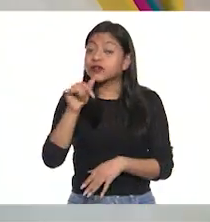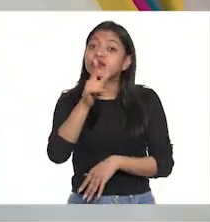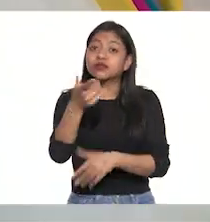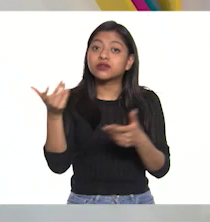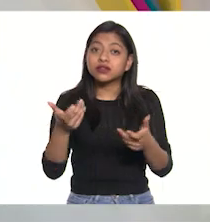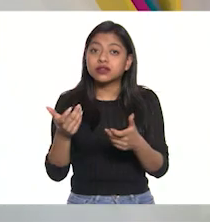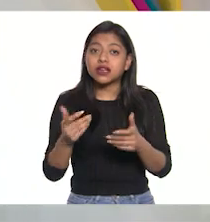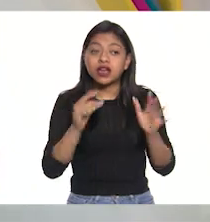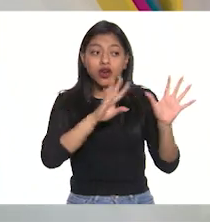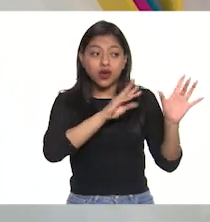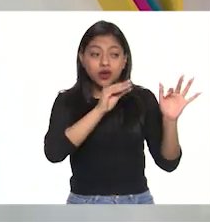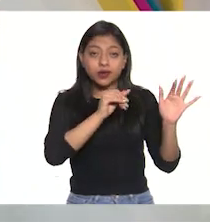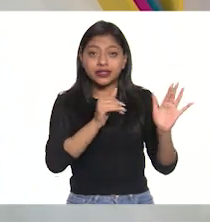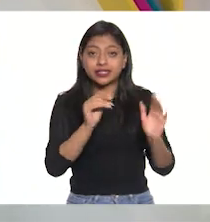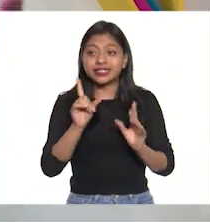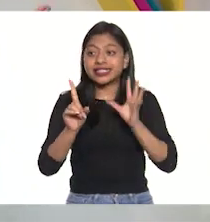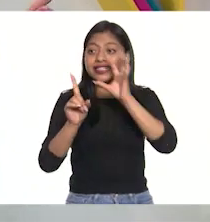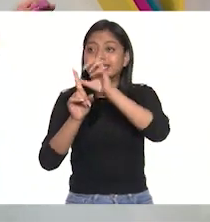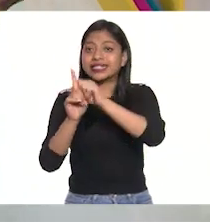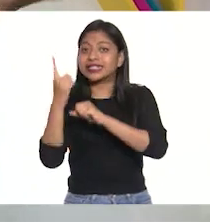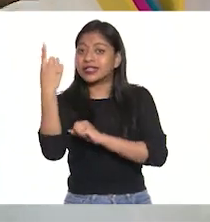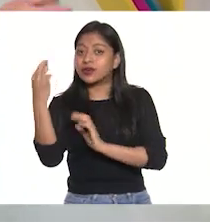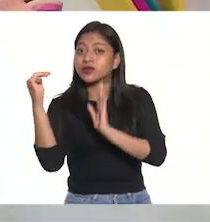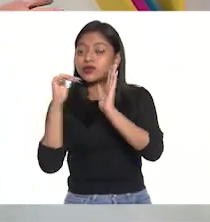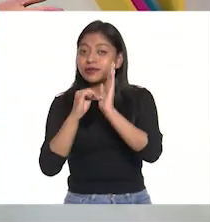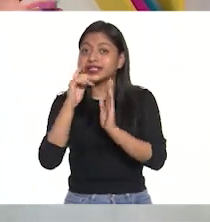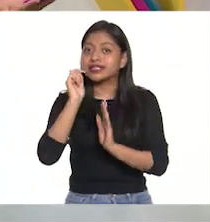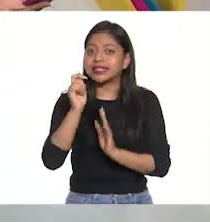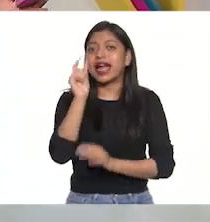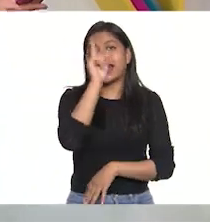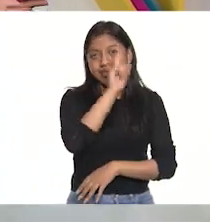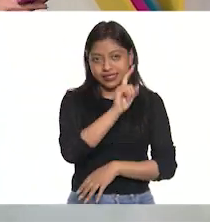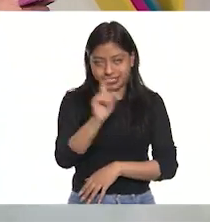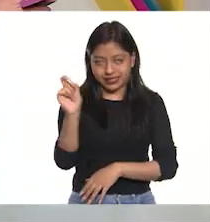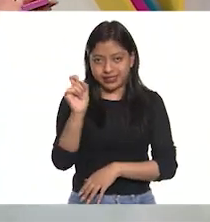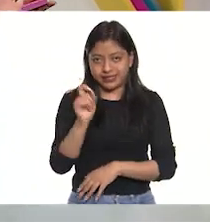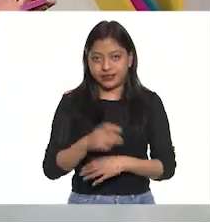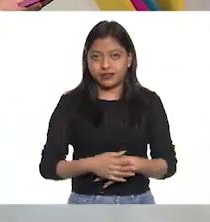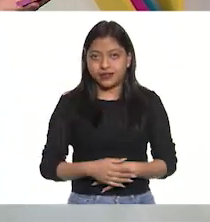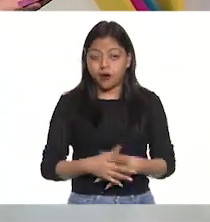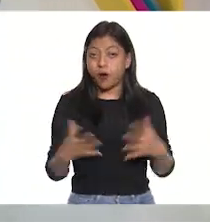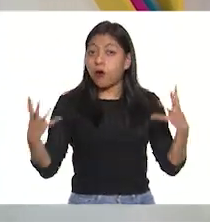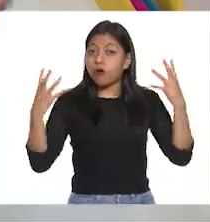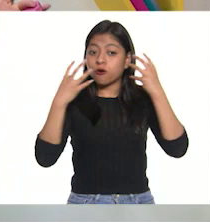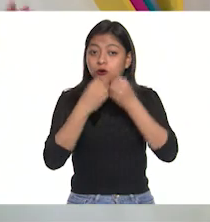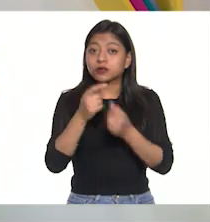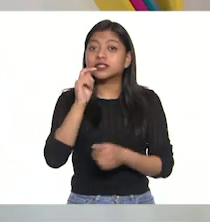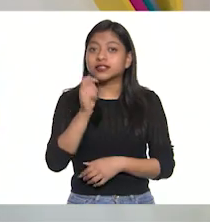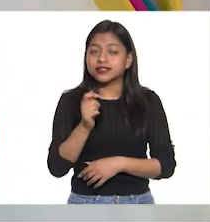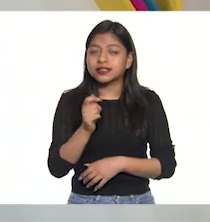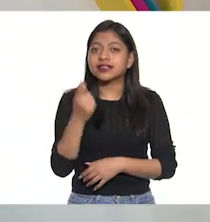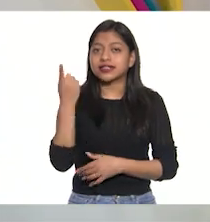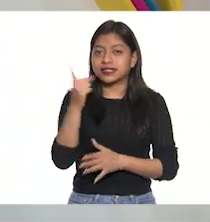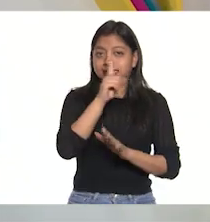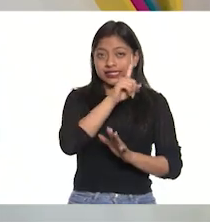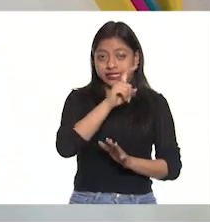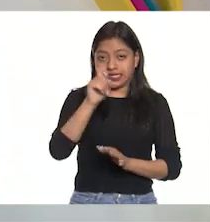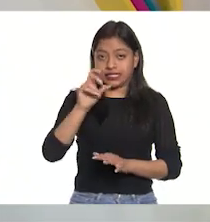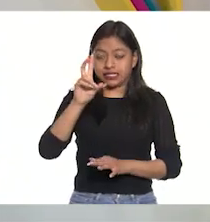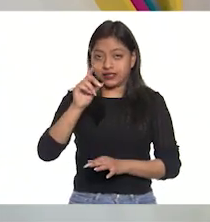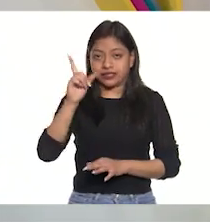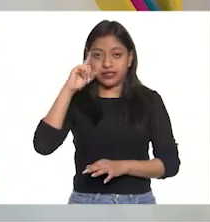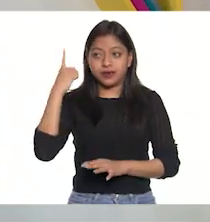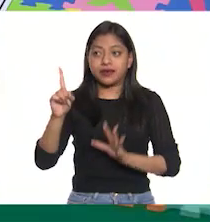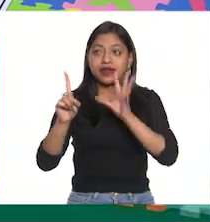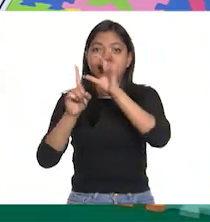y luego del 900 al 1000 son 100, ¿no? Una centena. Entonces nos faltarían 130 para llegar a 1000.